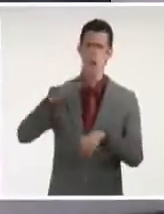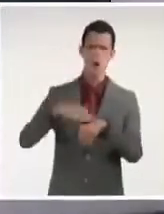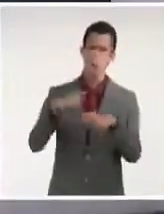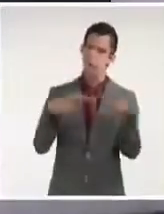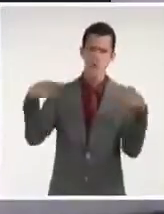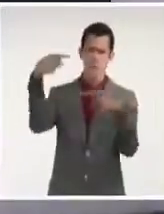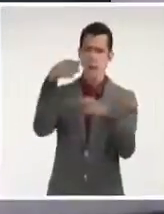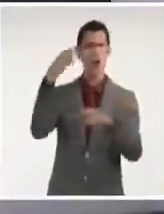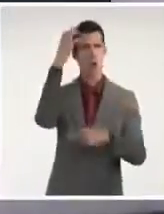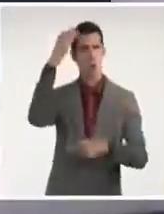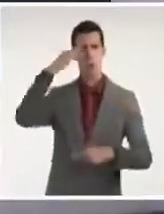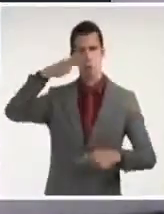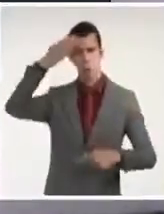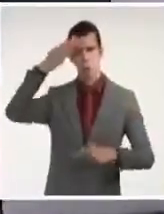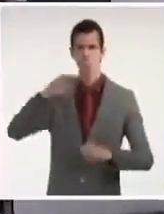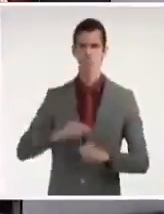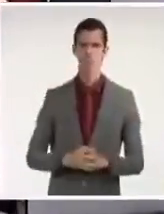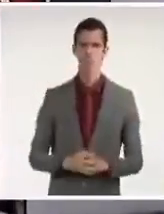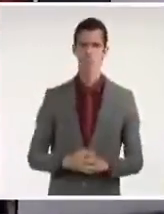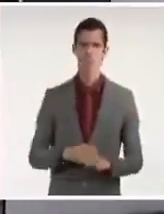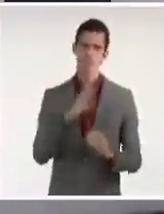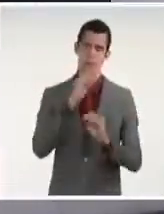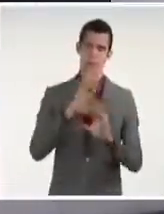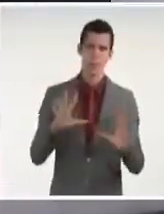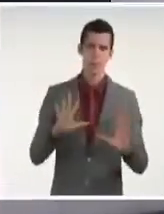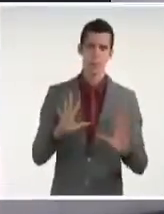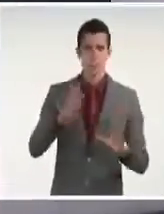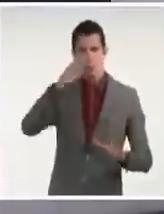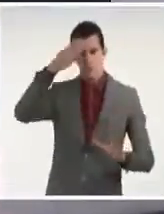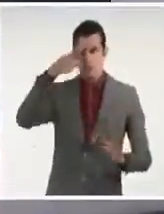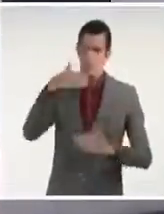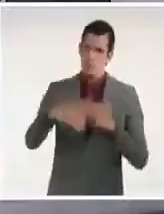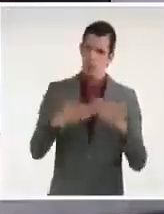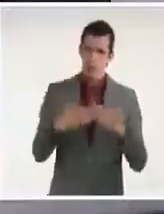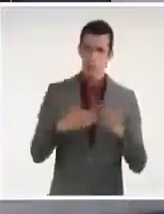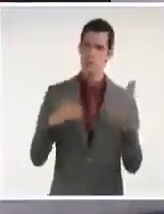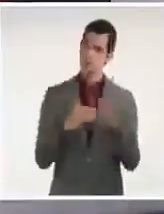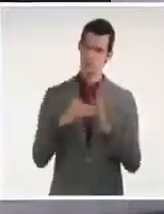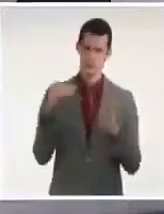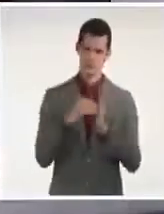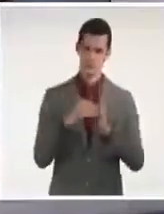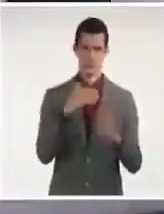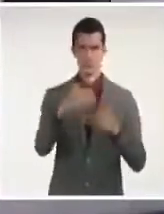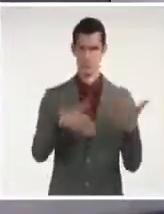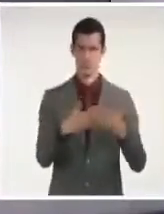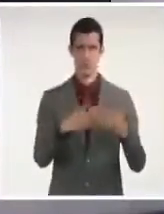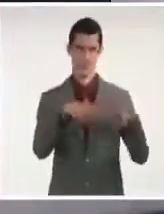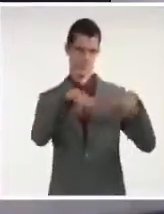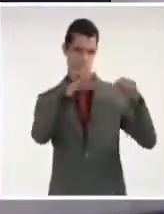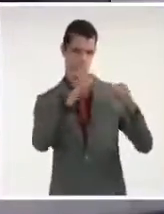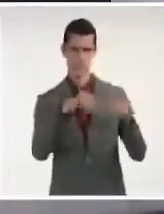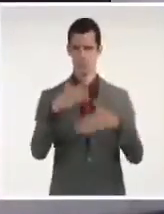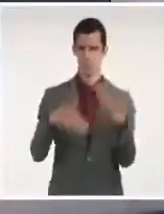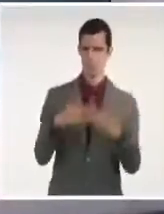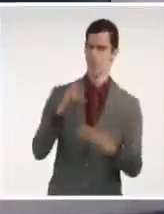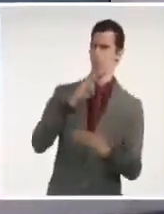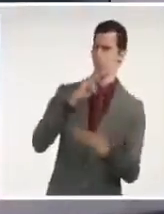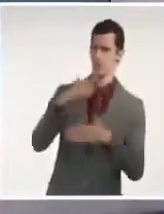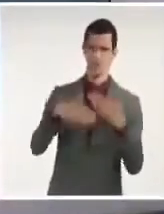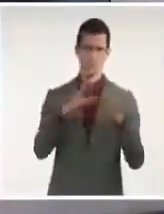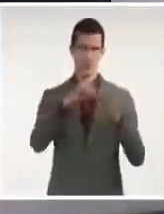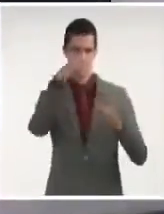sí, hay insatisfacciones, ansiedades, carencias. Tiene que ver con tareas pendientes aquí, pero no nos